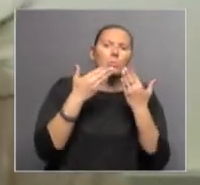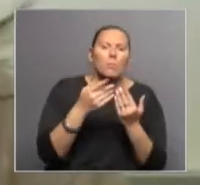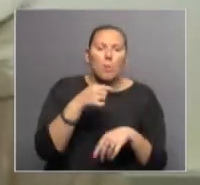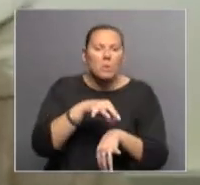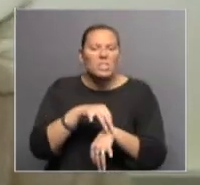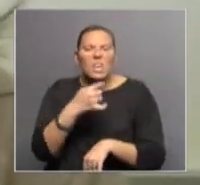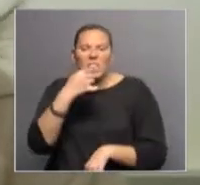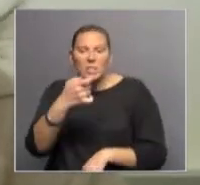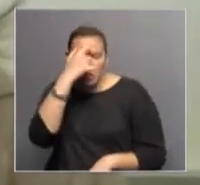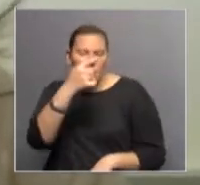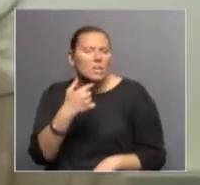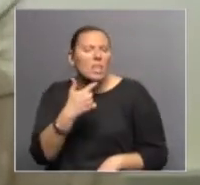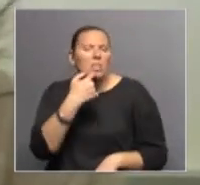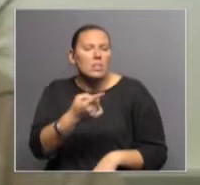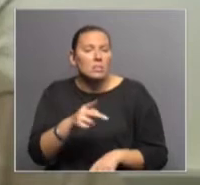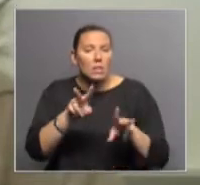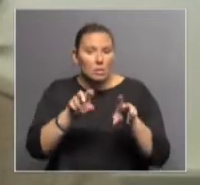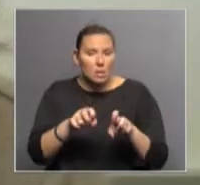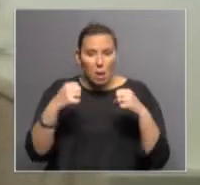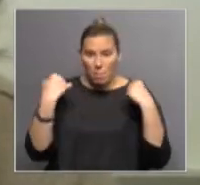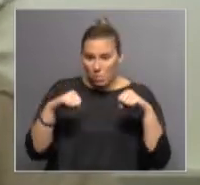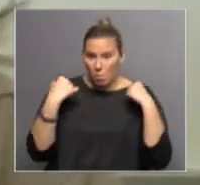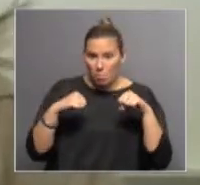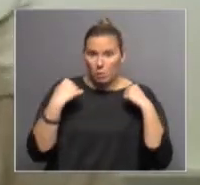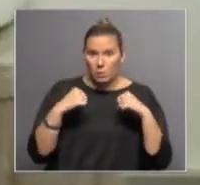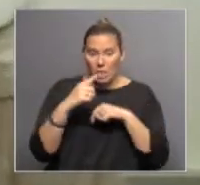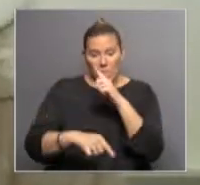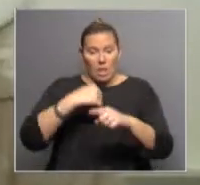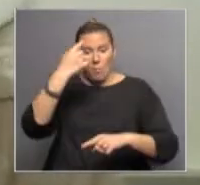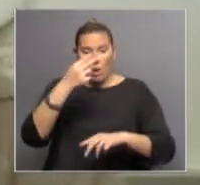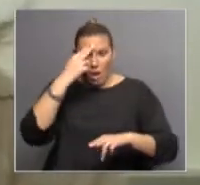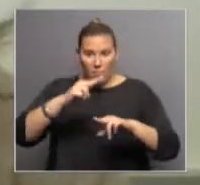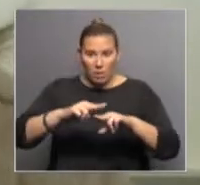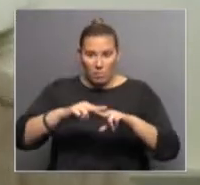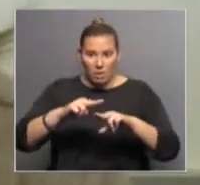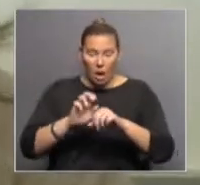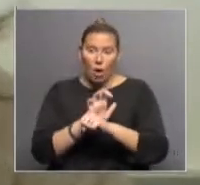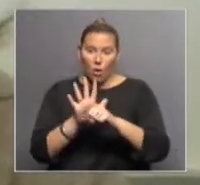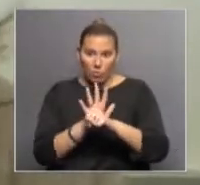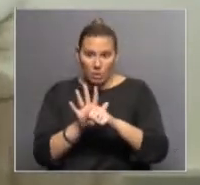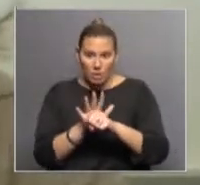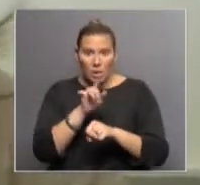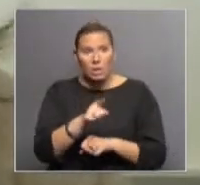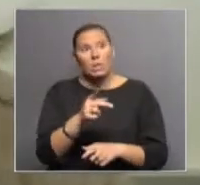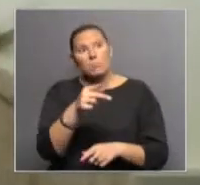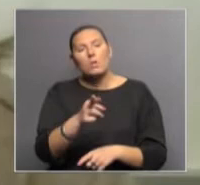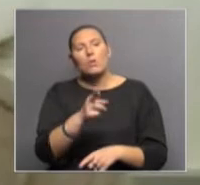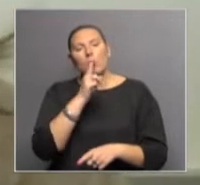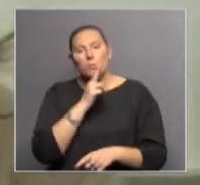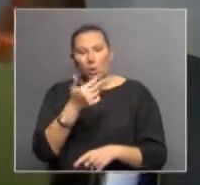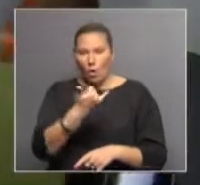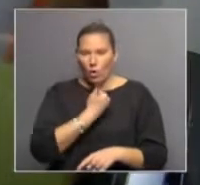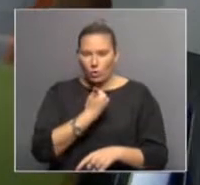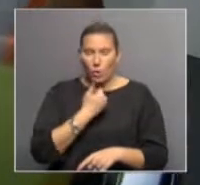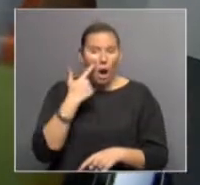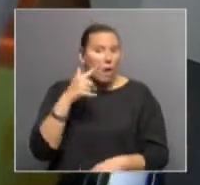medicina, qué dice la ciencia respecto a la práctica deportiva después de haber padecido COVID? Y esto es lo que nos contó.